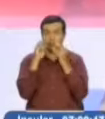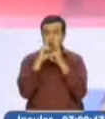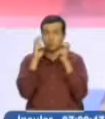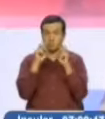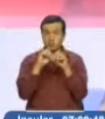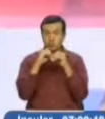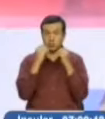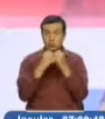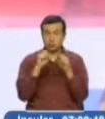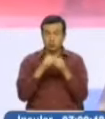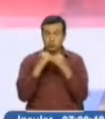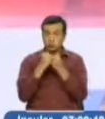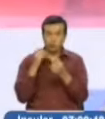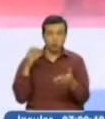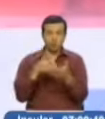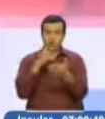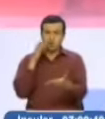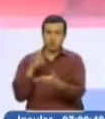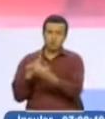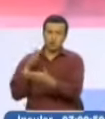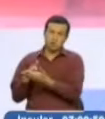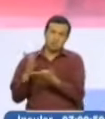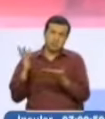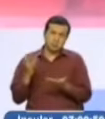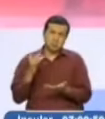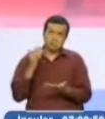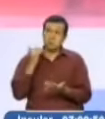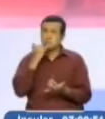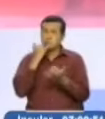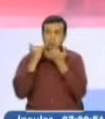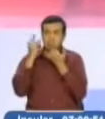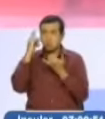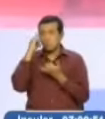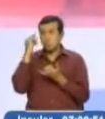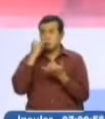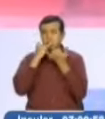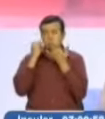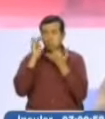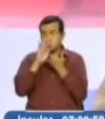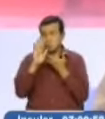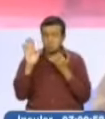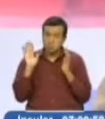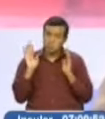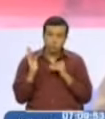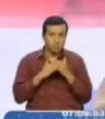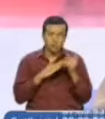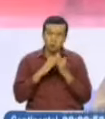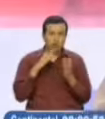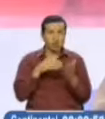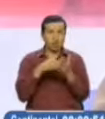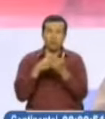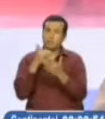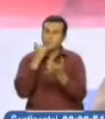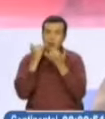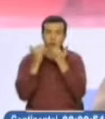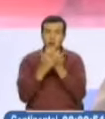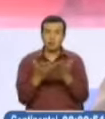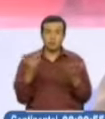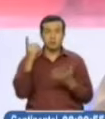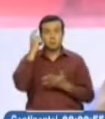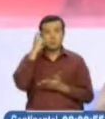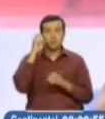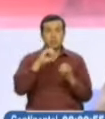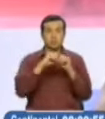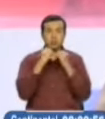las organizaciones sociales, innecesarios, más allá de los errores políticos que hayan podido cometer las propias organizaciones. Pero parece que, de alguna manera, con